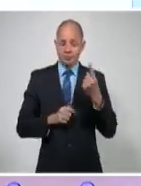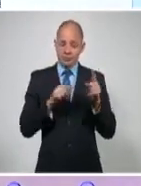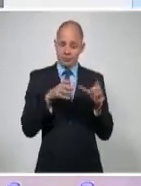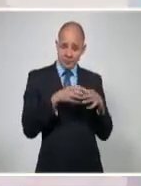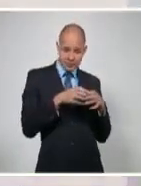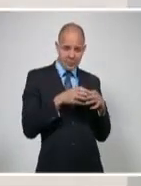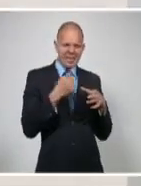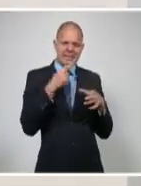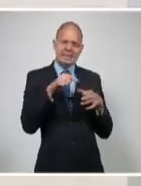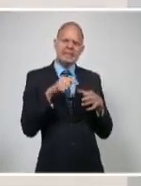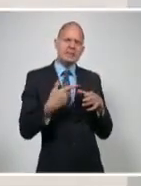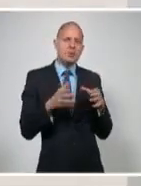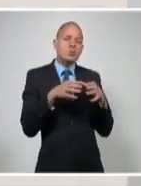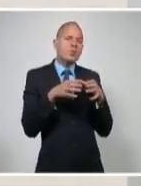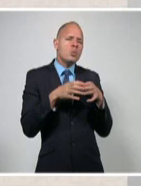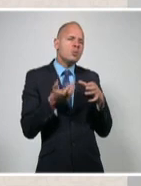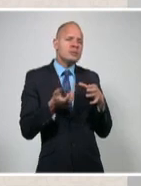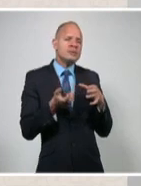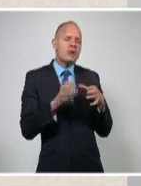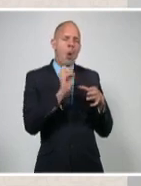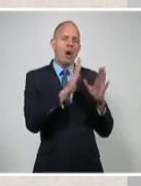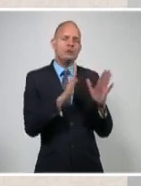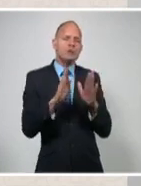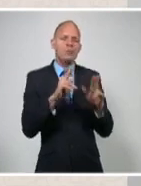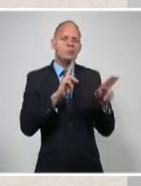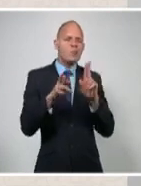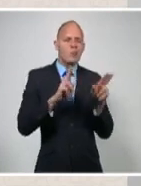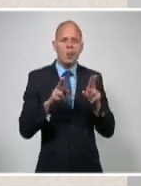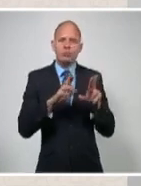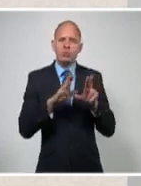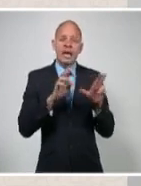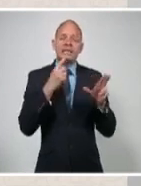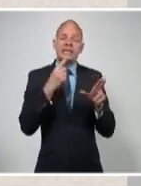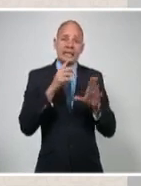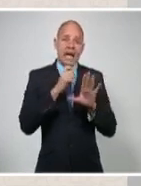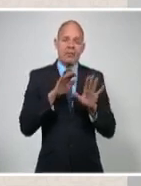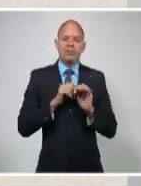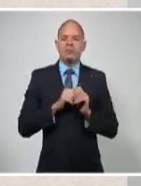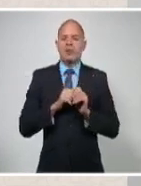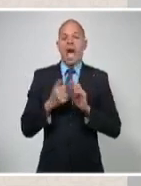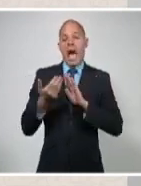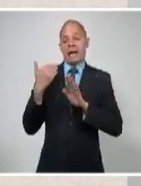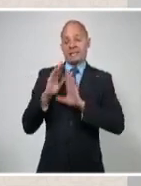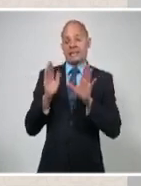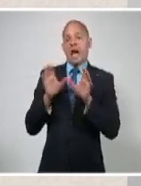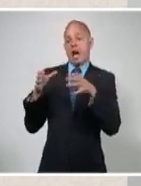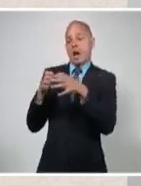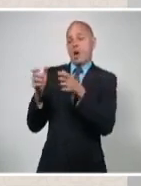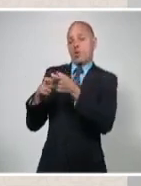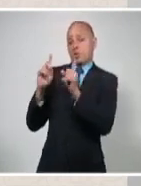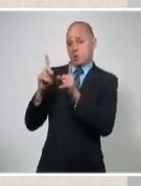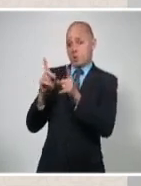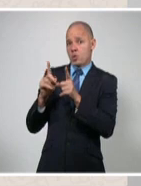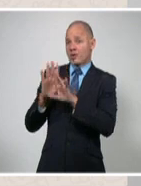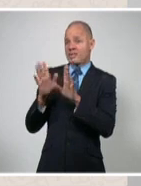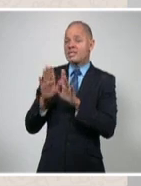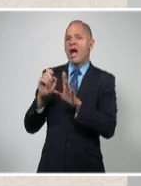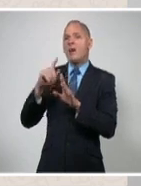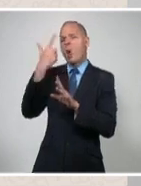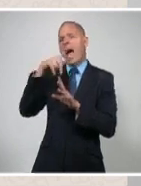de Organización, aquí está, se encarga, véanlo, de registrar el resultado de las reuniones que tienen, de publicar el resumen de lo